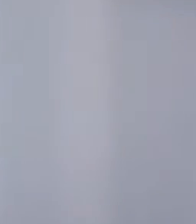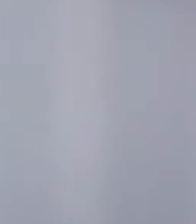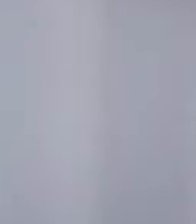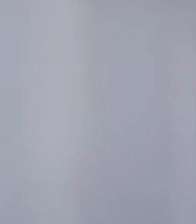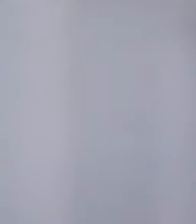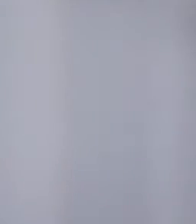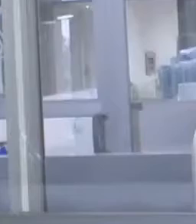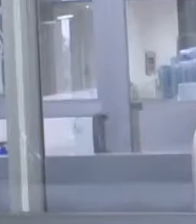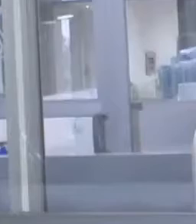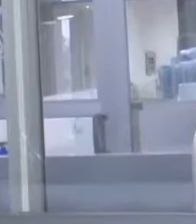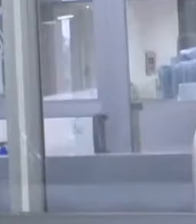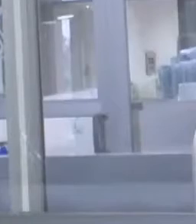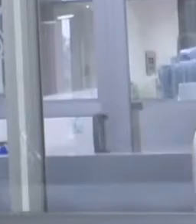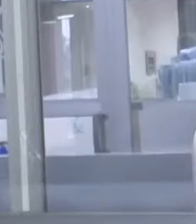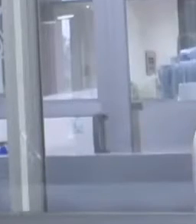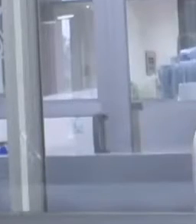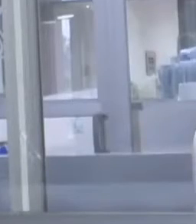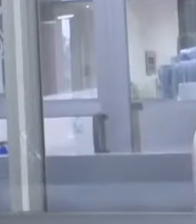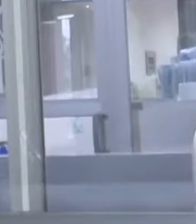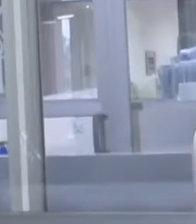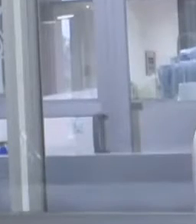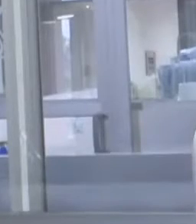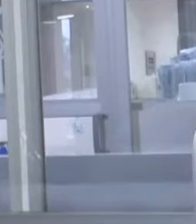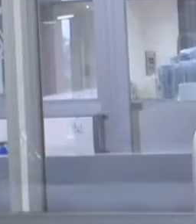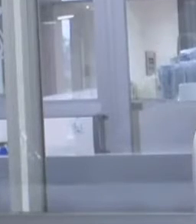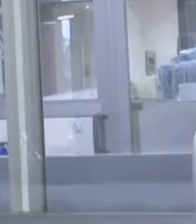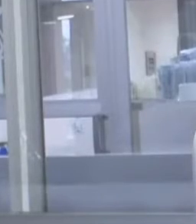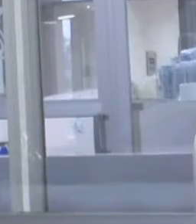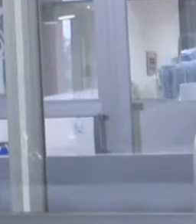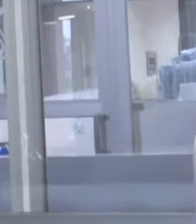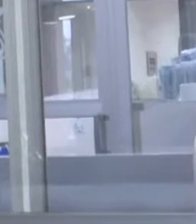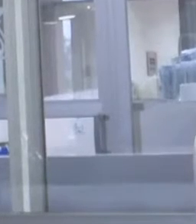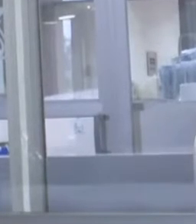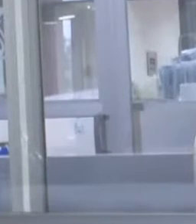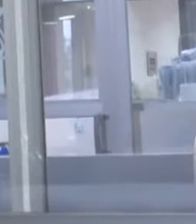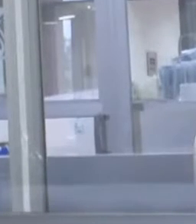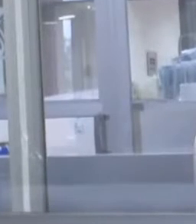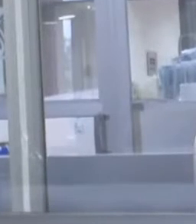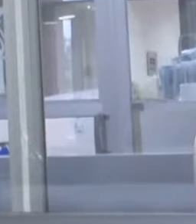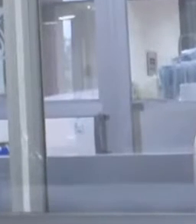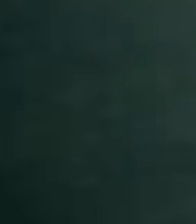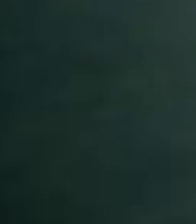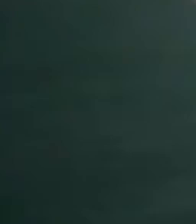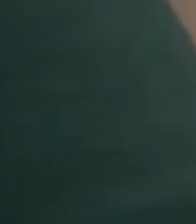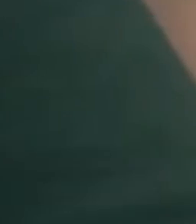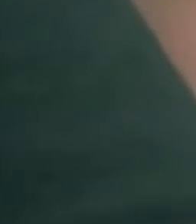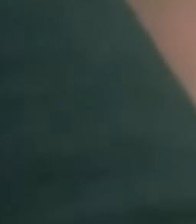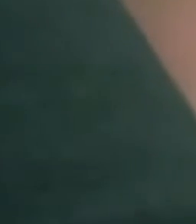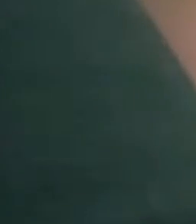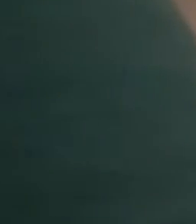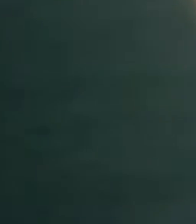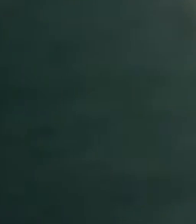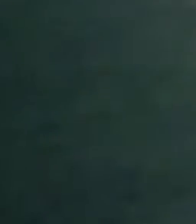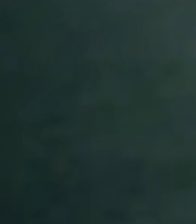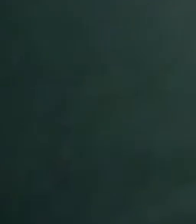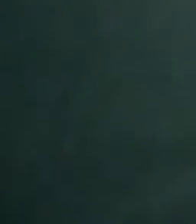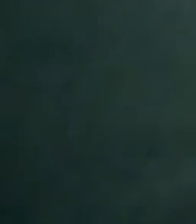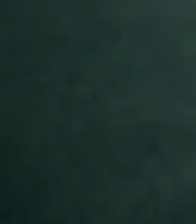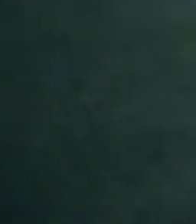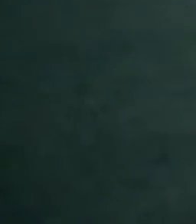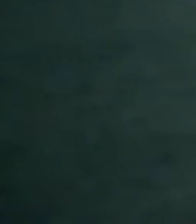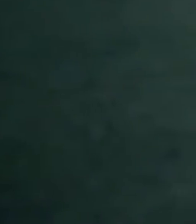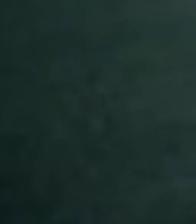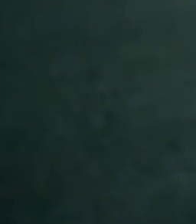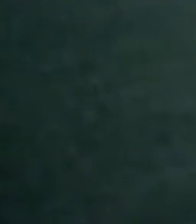es justamente el que nos mueve a todos los profesionales de la salud a dar lo que siempre damos. Hicimos un